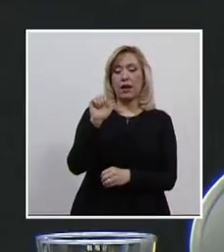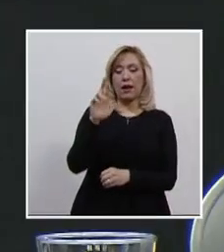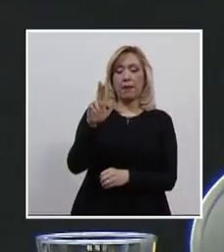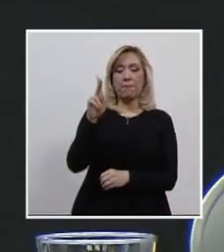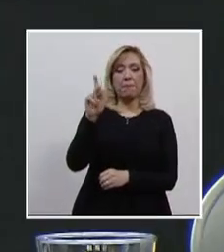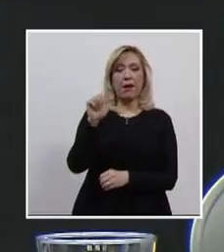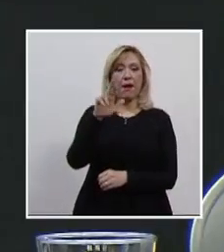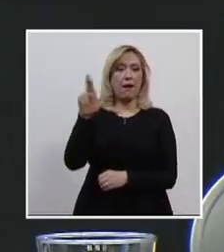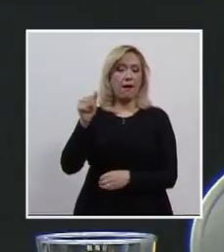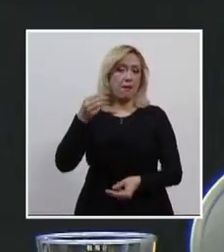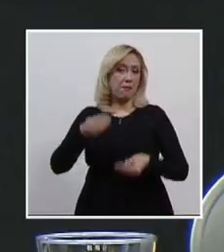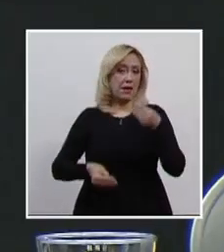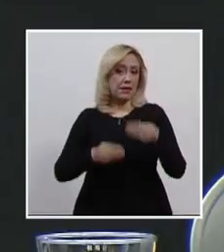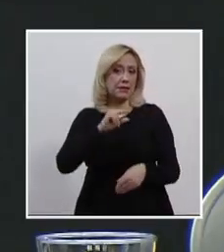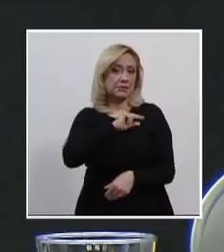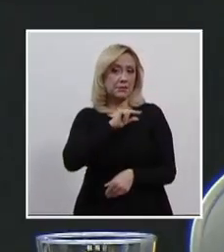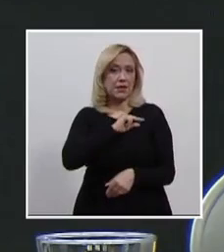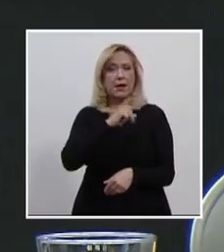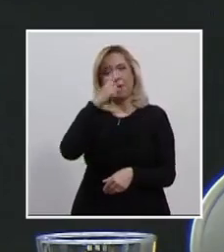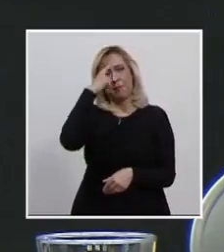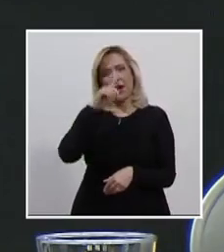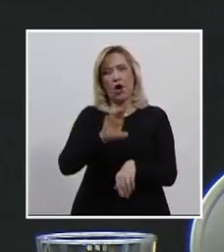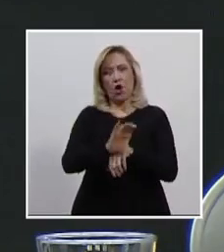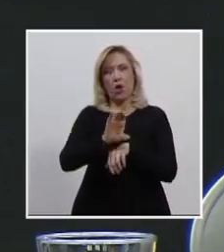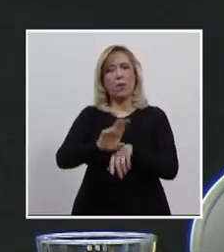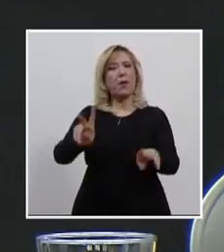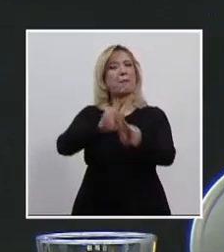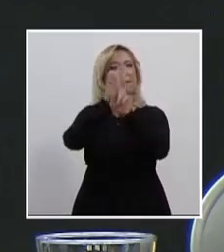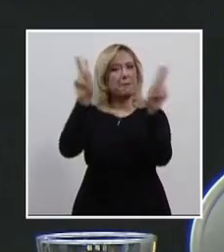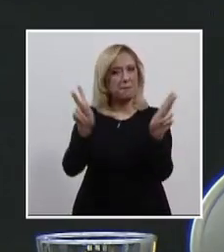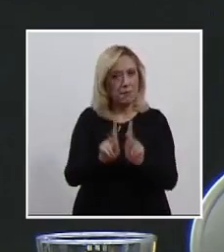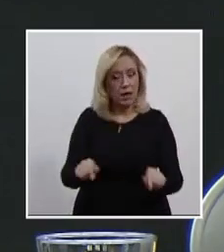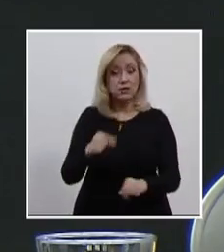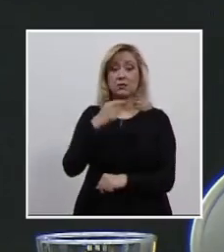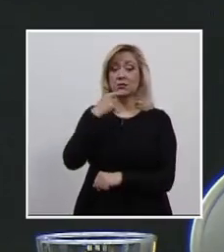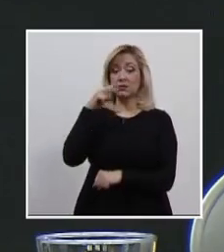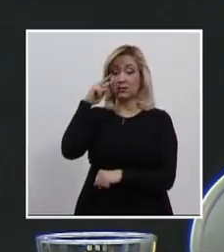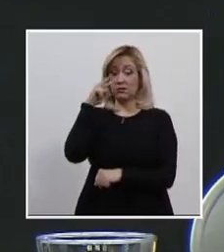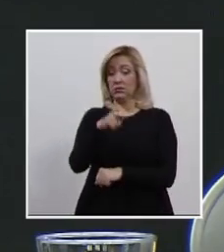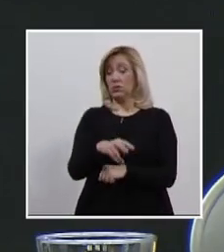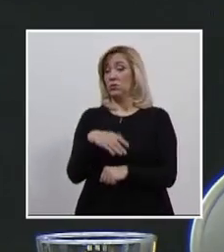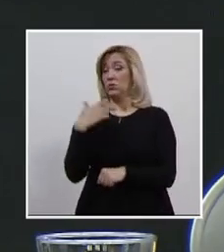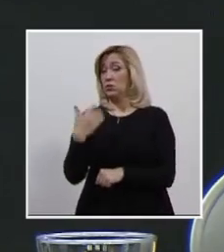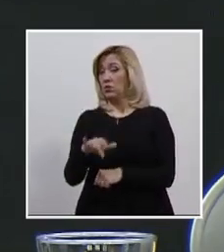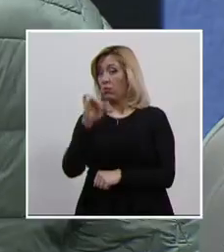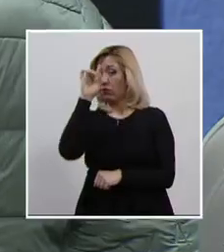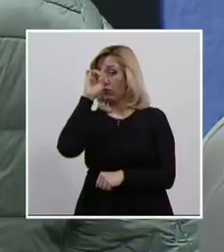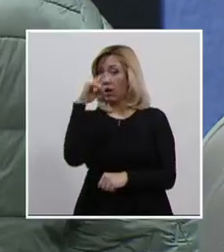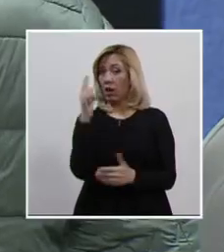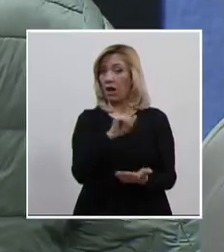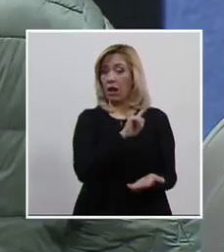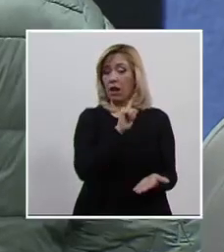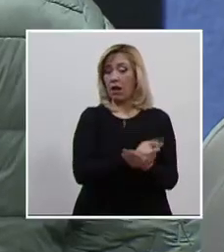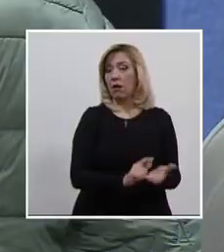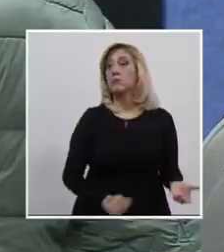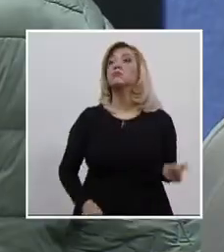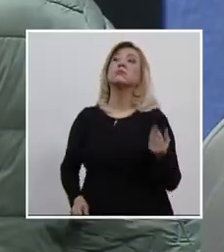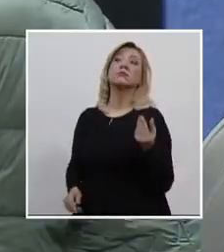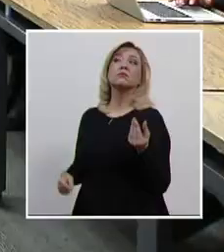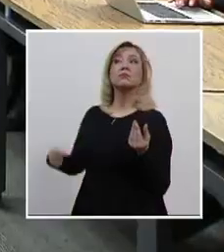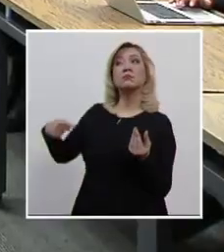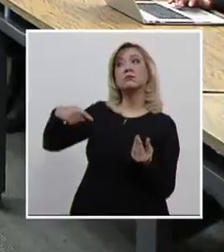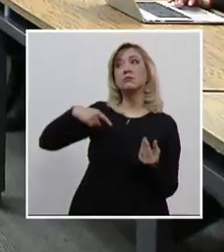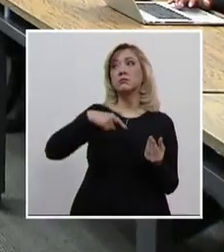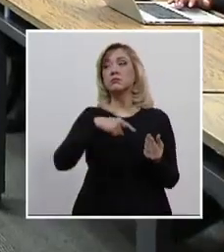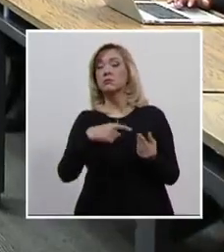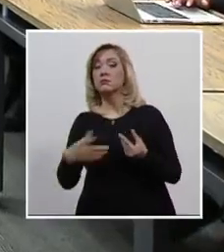magistrado de Jurisdicción Especial para la Paz de Colombia, advirtió de la manipulación de la legalidad para atentar contra la independencia de las